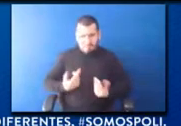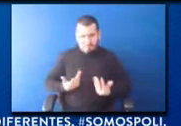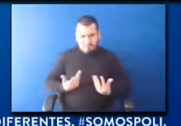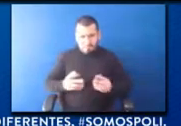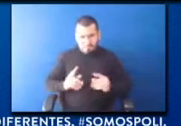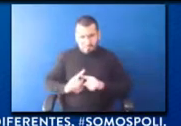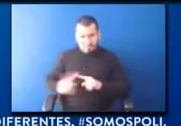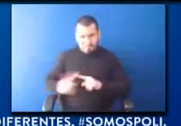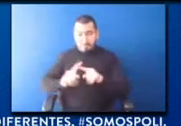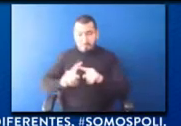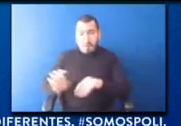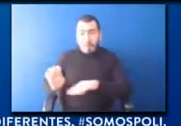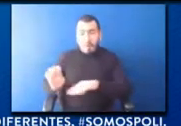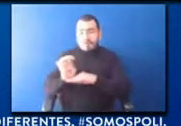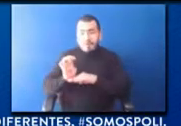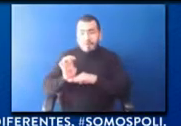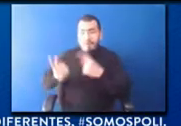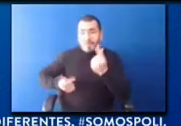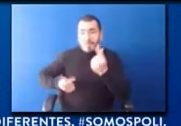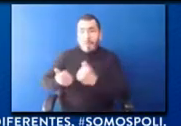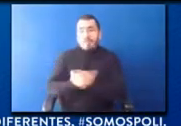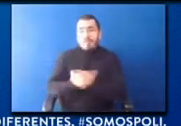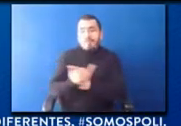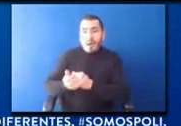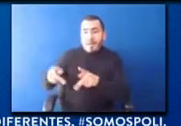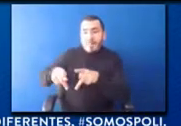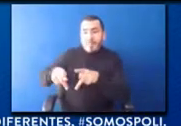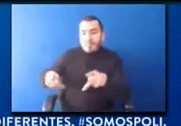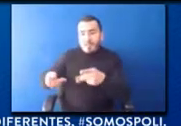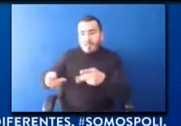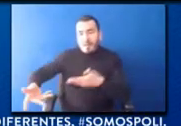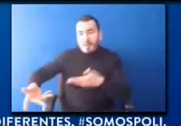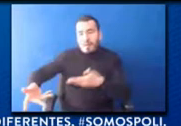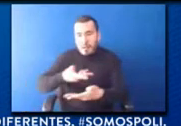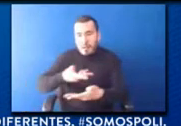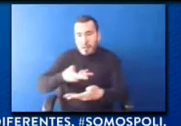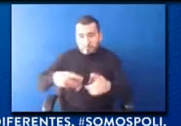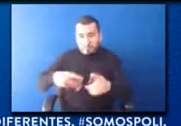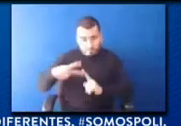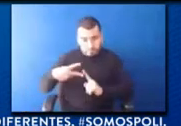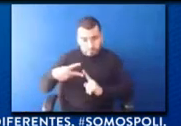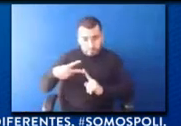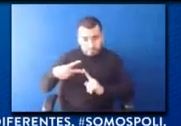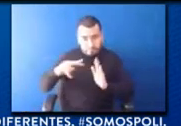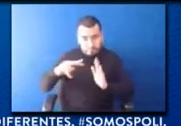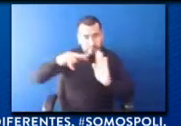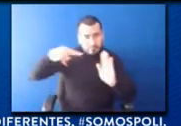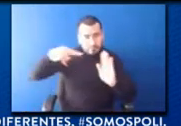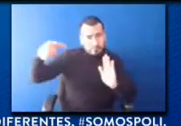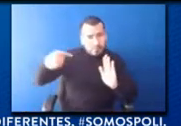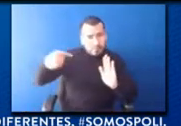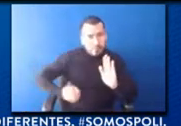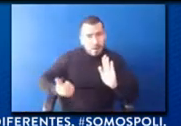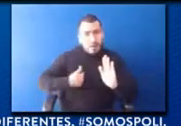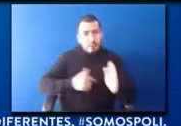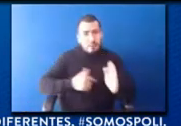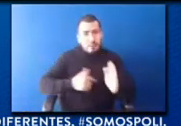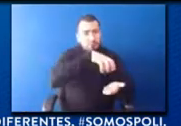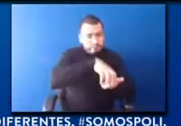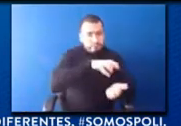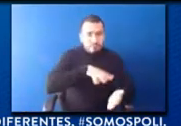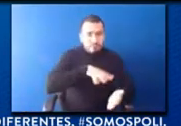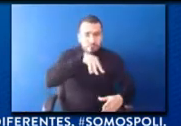entidades financieras con todas las personas. Lo segundo, tecnologías descentralizadas de